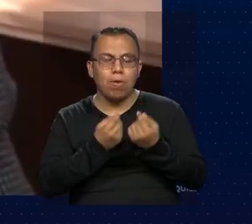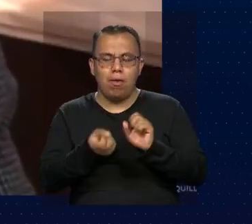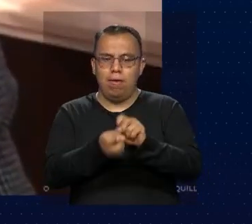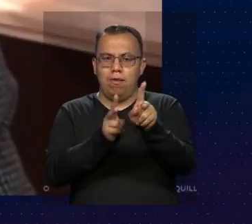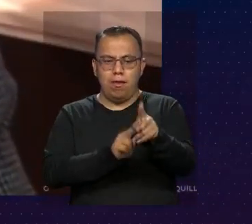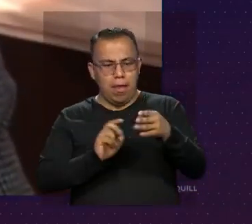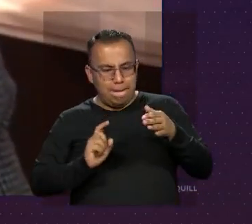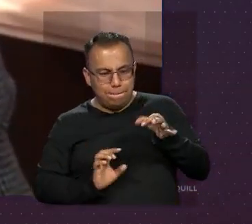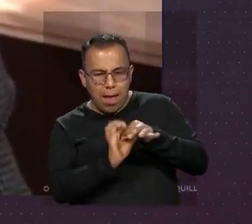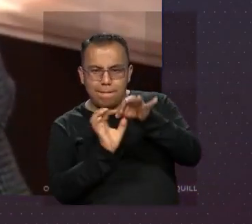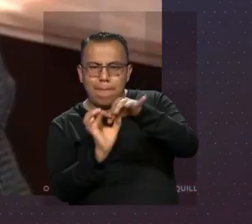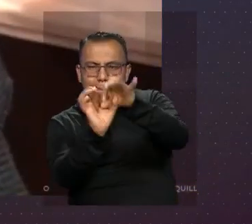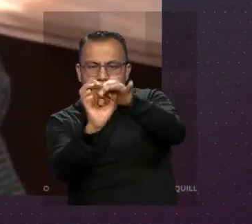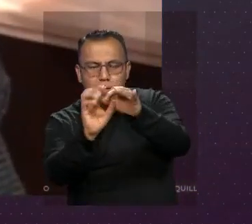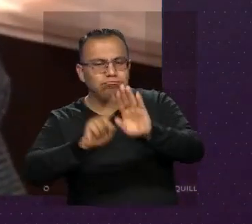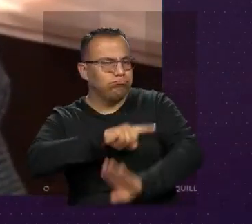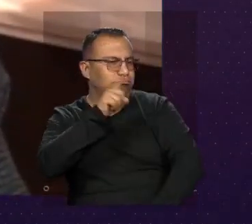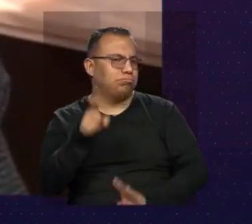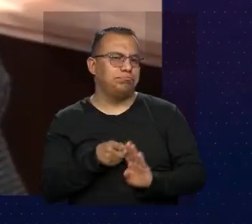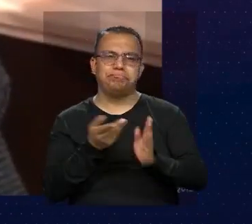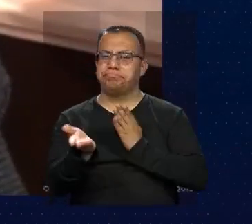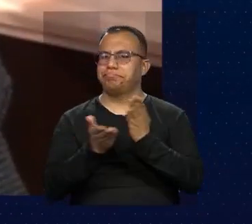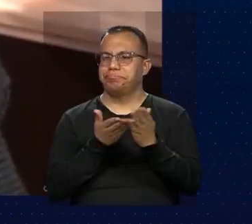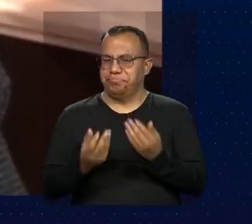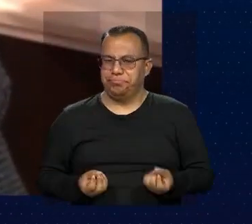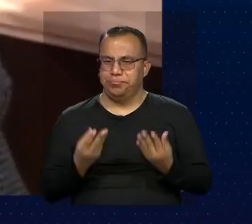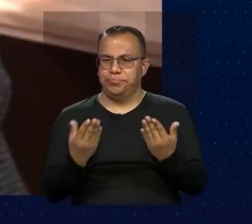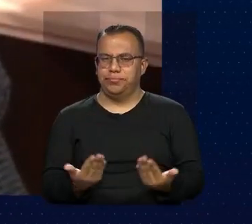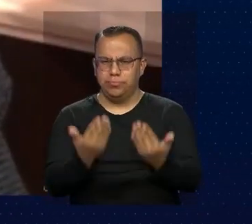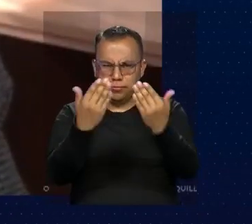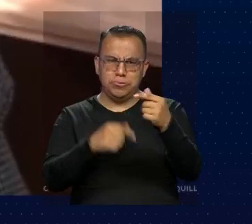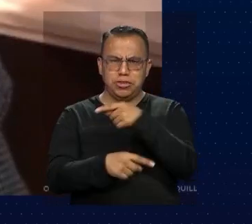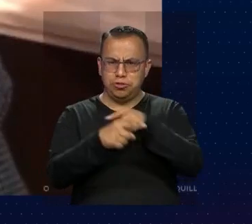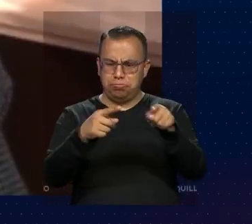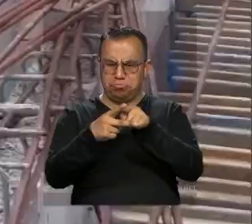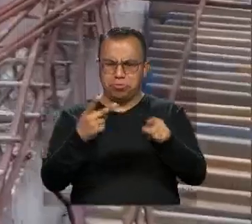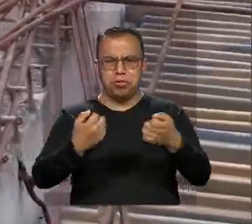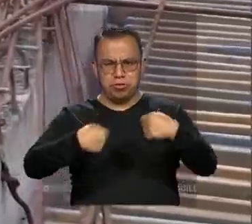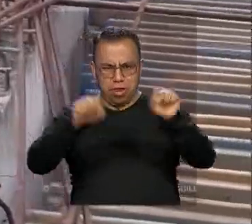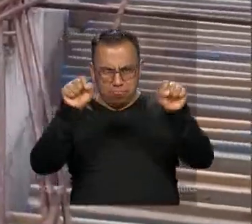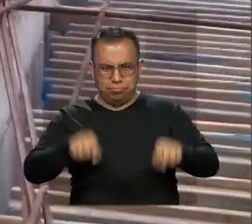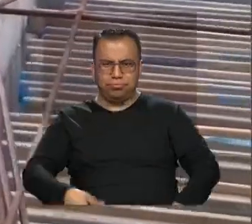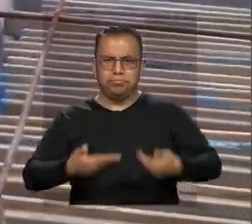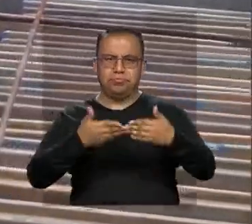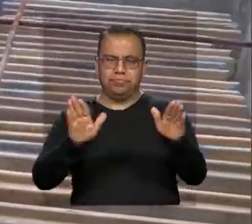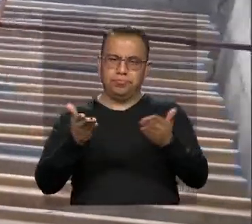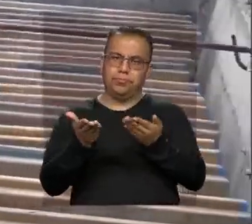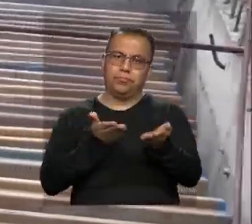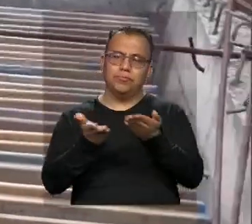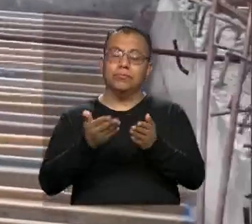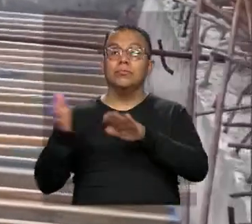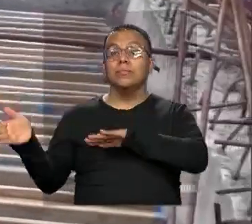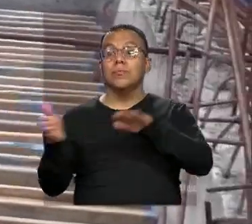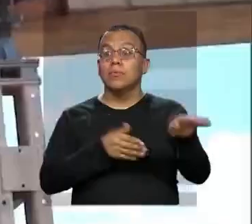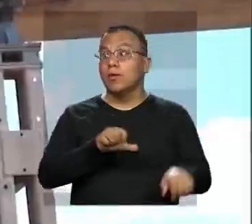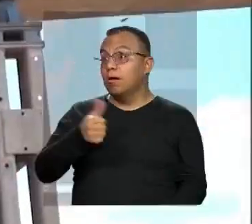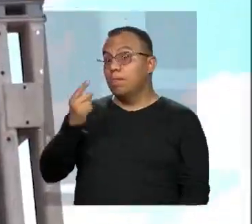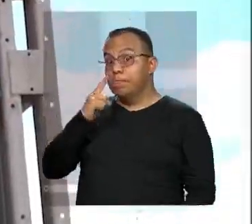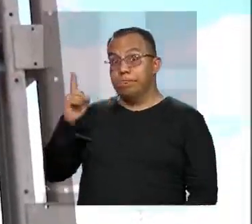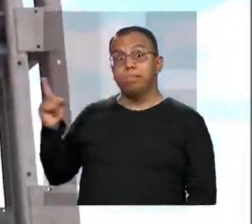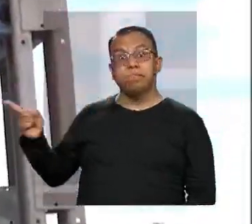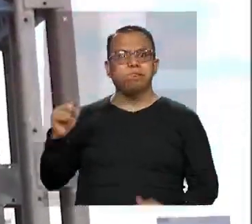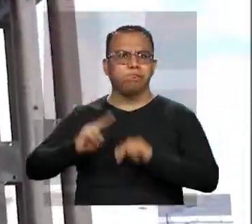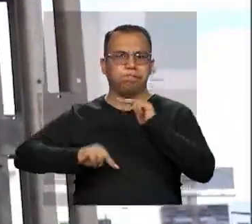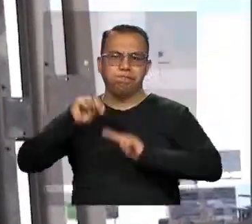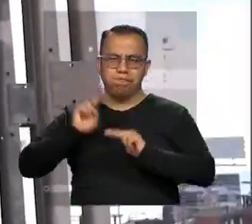puente y ya con eso dar al servicio. Máximo en unas dos semanas ya estamos dando el servicio. En otra zona de Bogotá avanza el proyecto en el que se